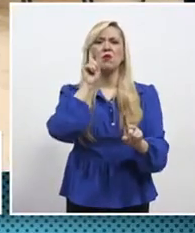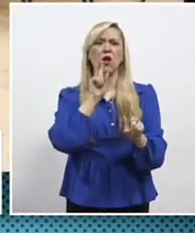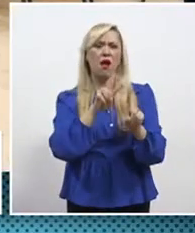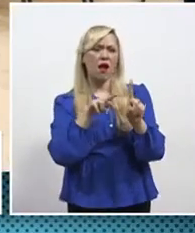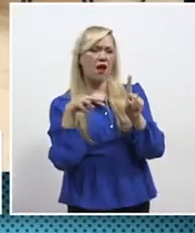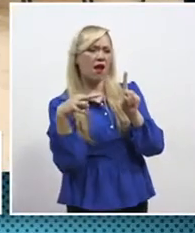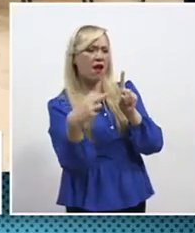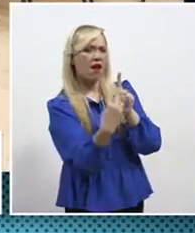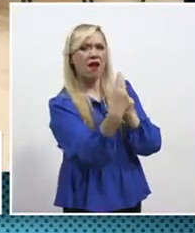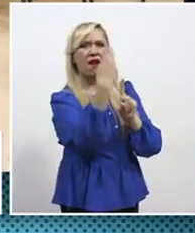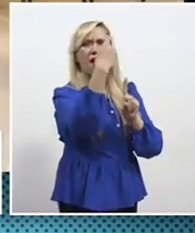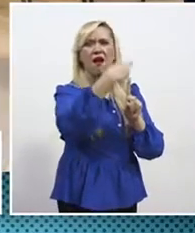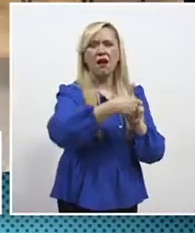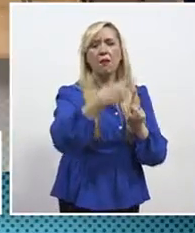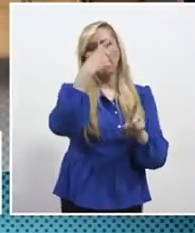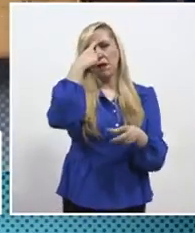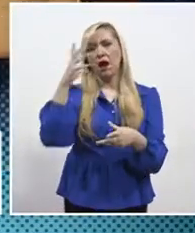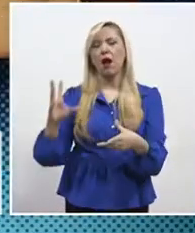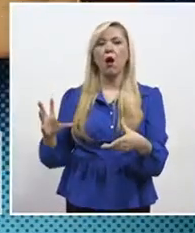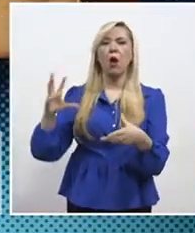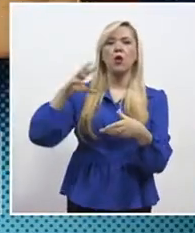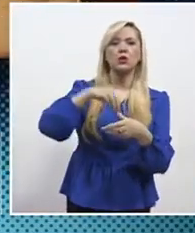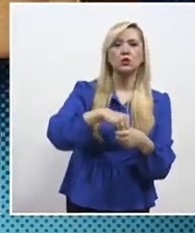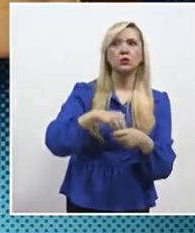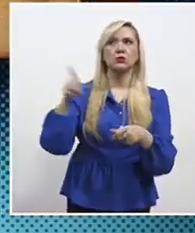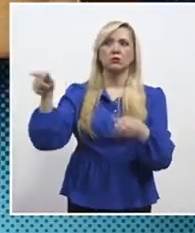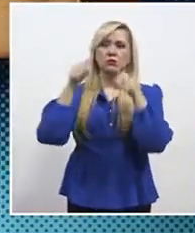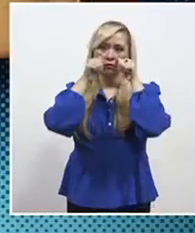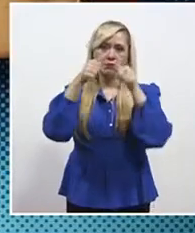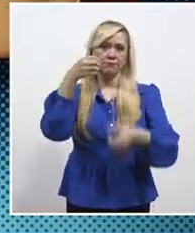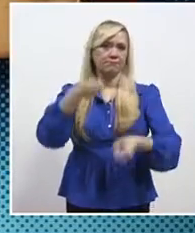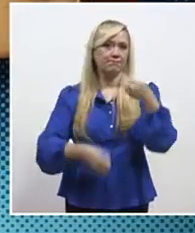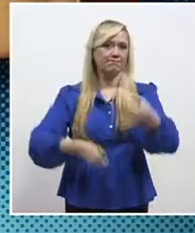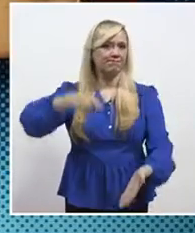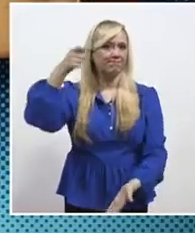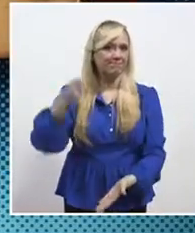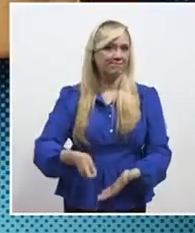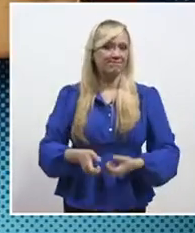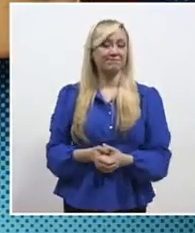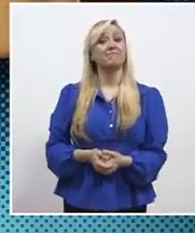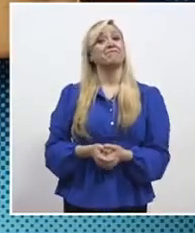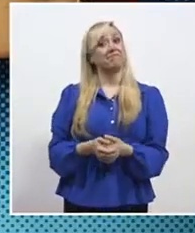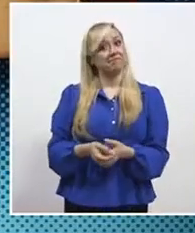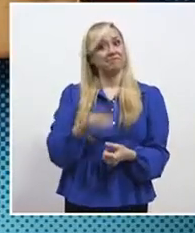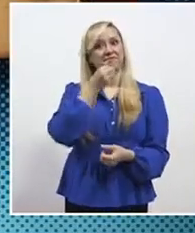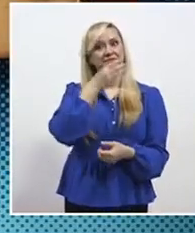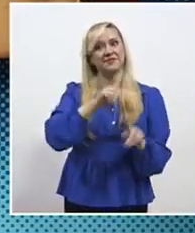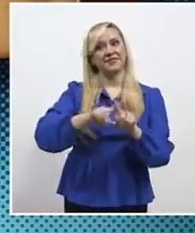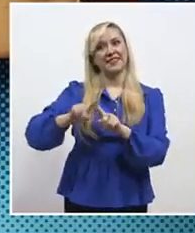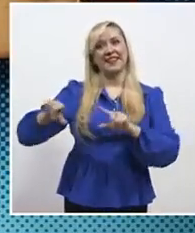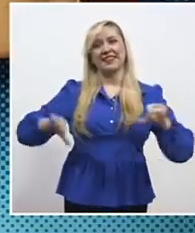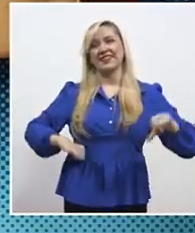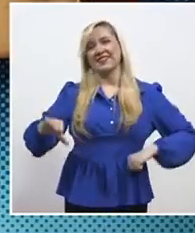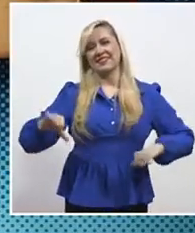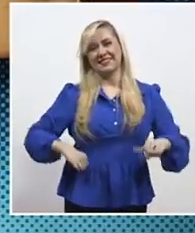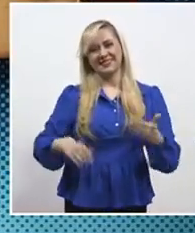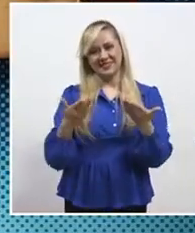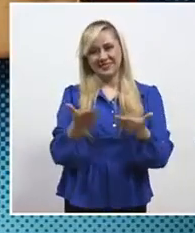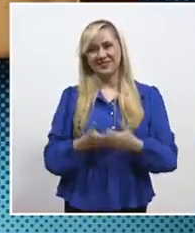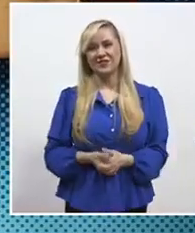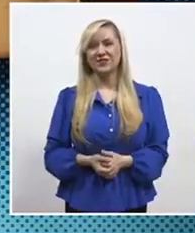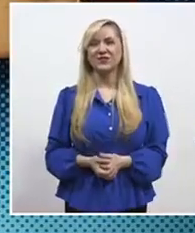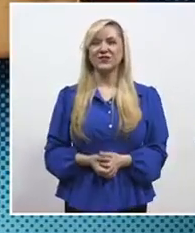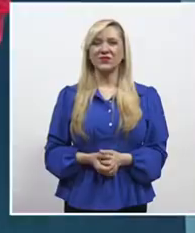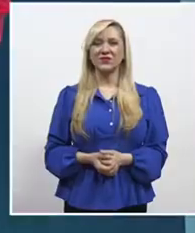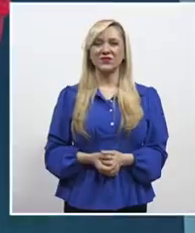género y enfoque de inclusión social en la administración de justicia. Para el canal del Poder Judicial de la Federación, Jesús Daza.